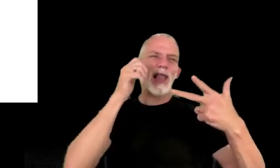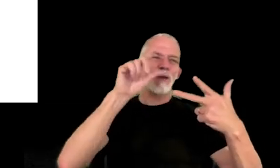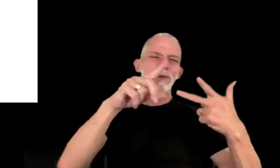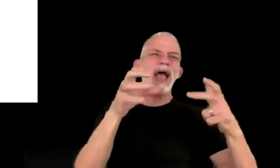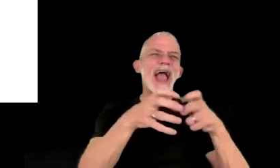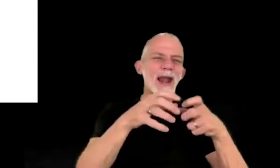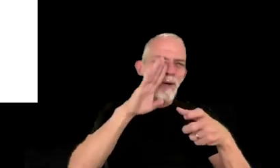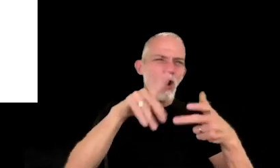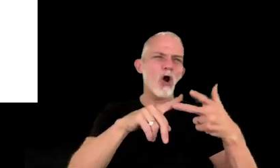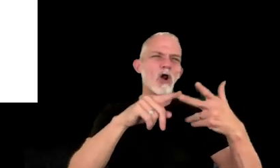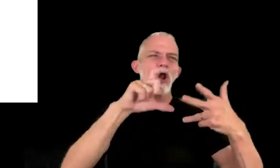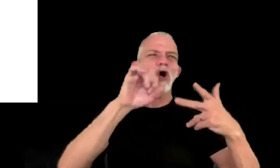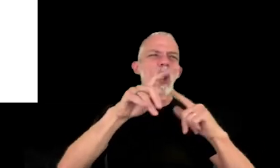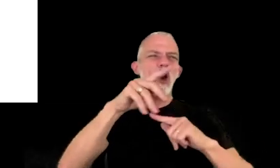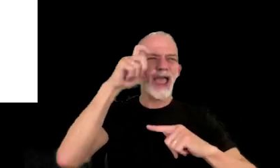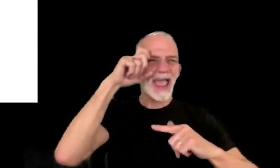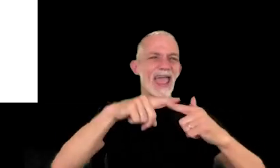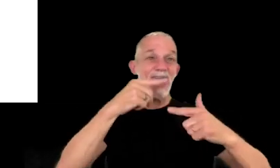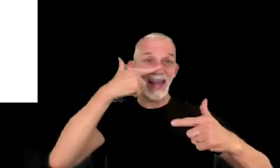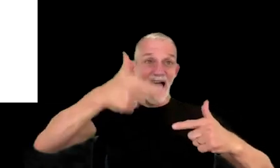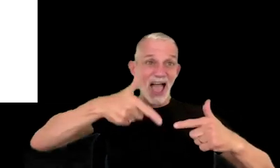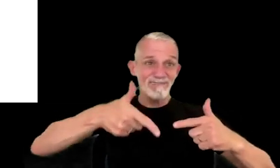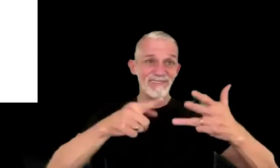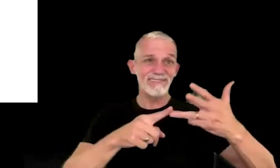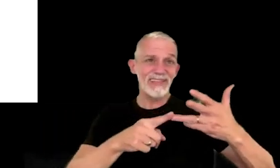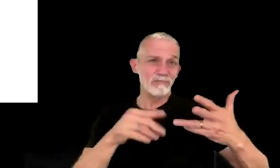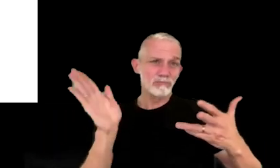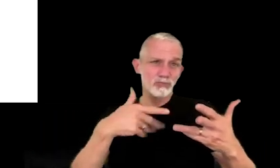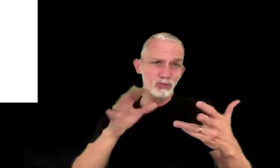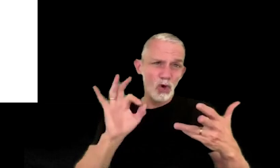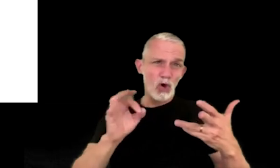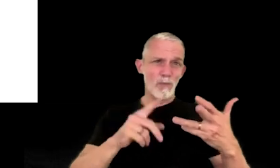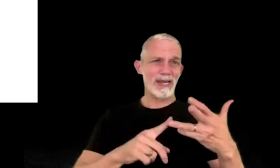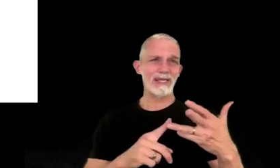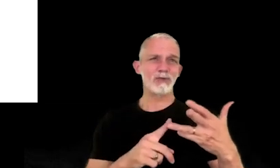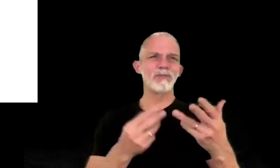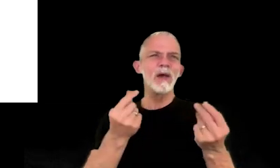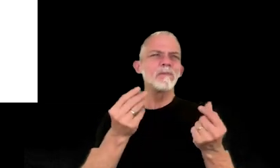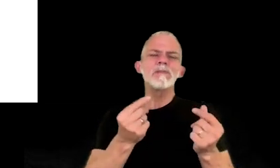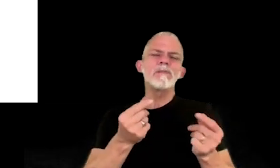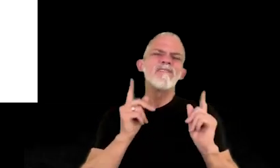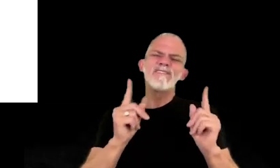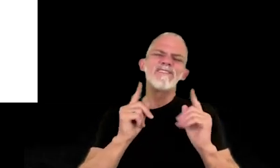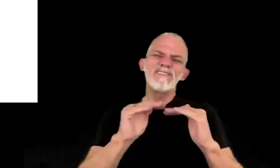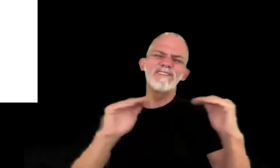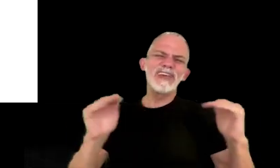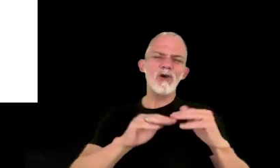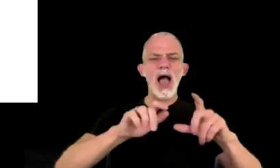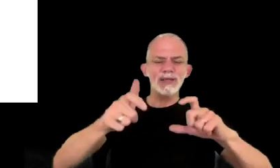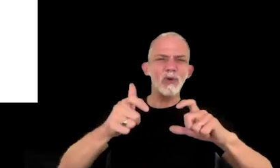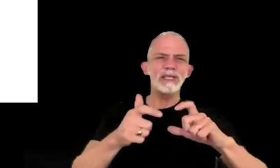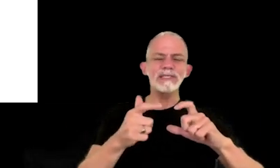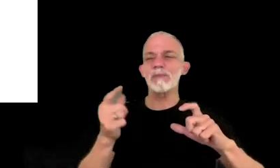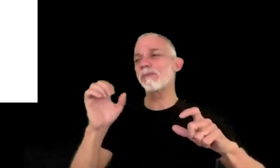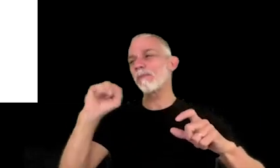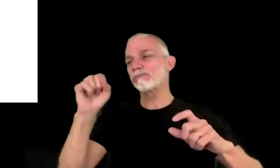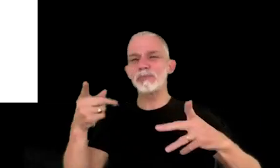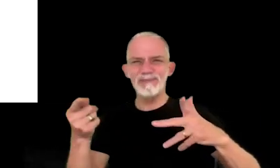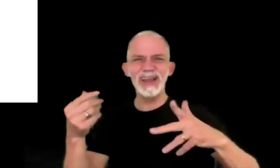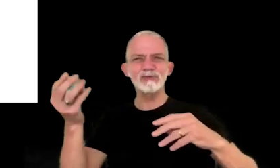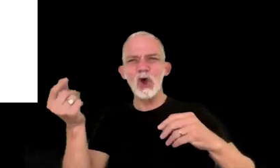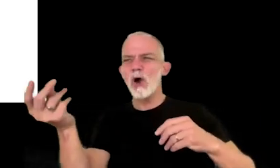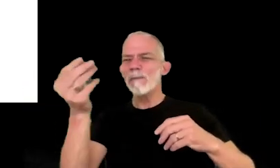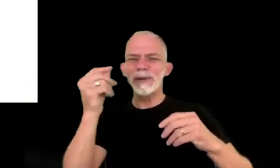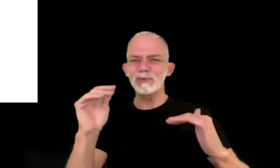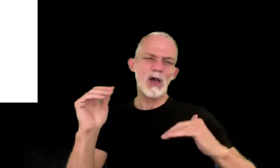el coque, ¿está bien? La nafta, todos los combustibles. Es un monto fijo que se actualiza por el índice de precio consumidor. ¿Quiénes son